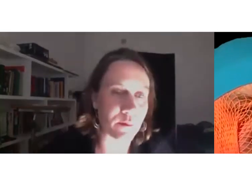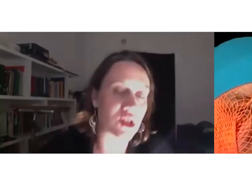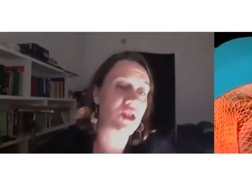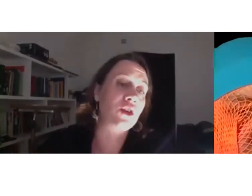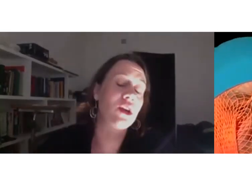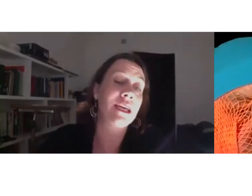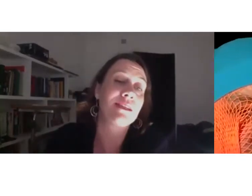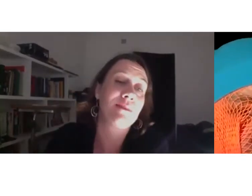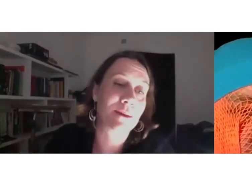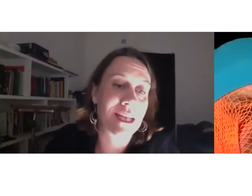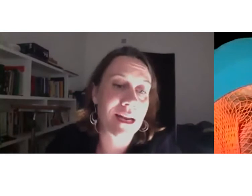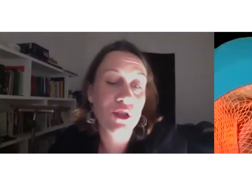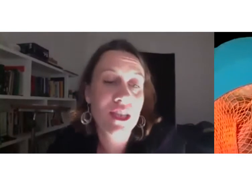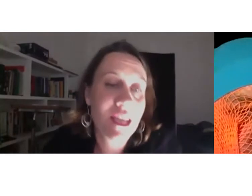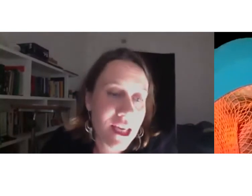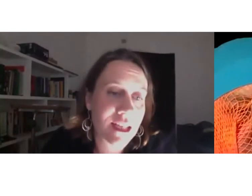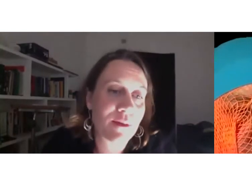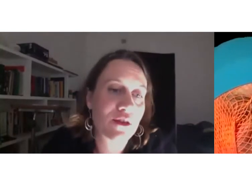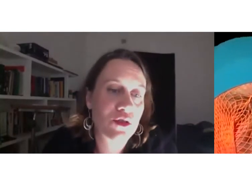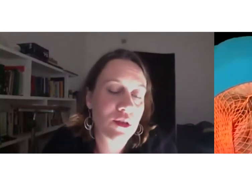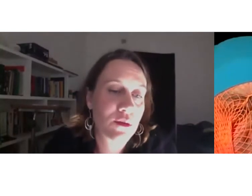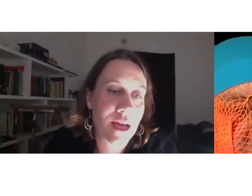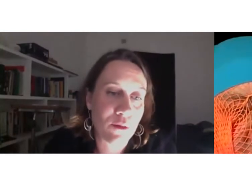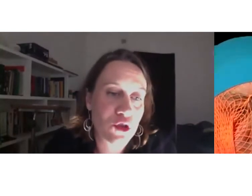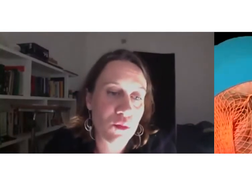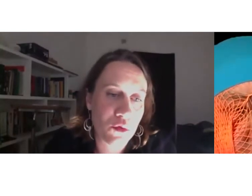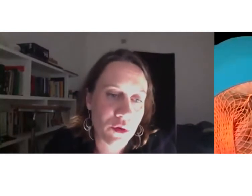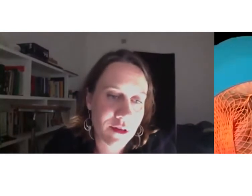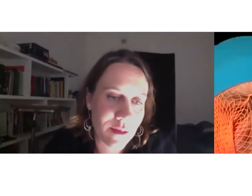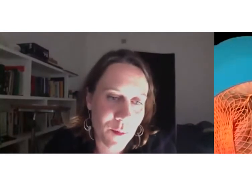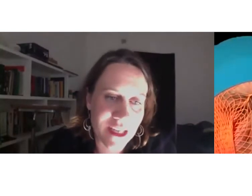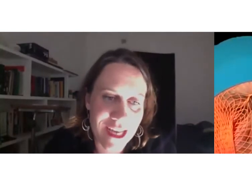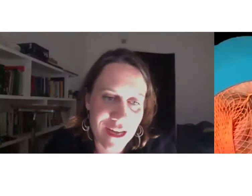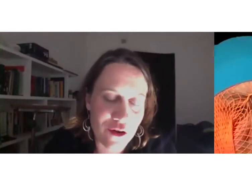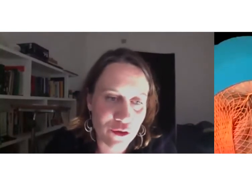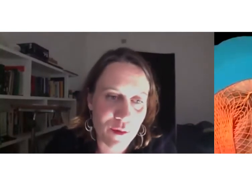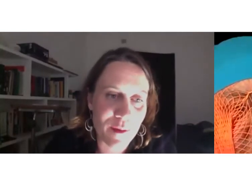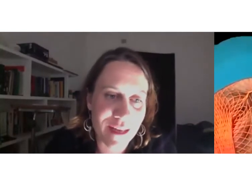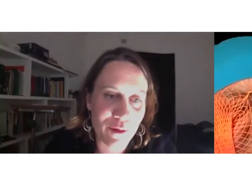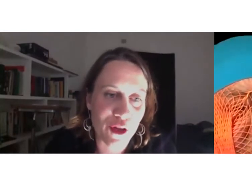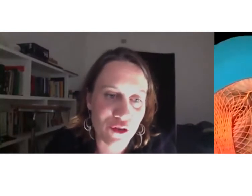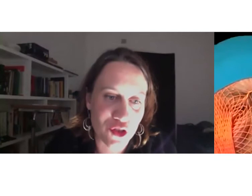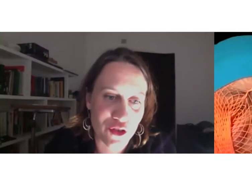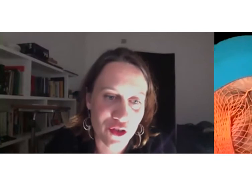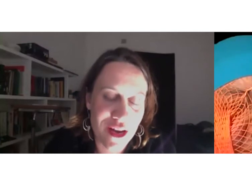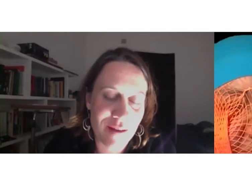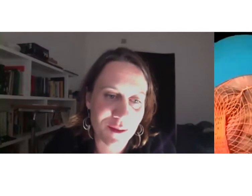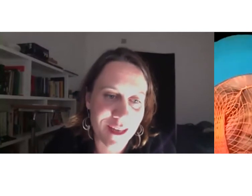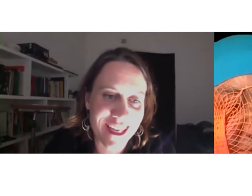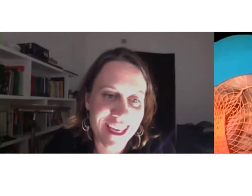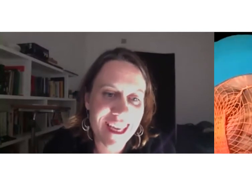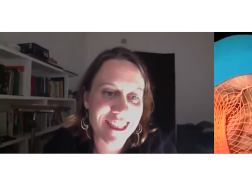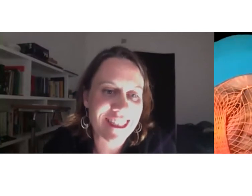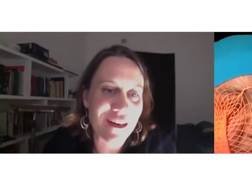una posición colectiva a través de la voz y también construir una voz común, que me parece algo sumamente poderoso, ¿no? La